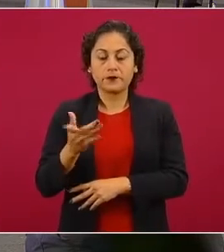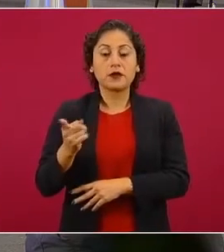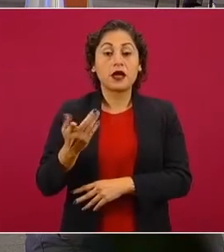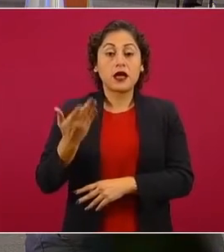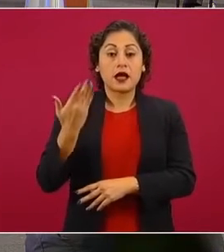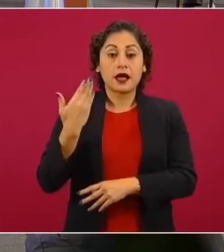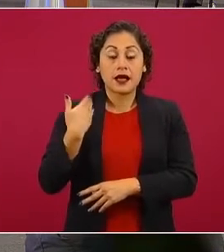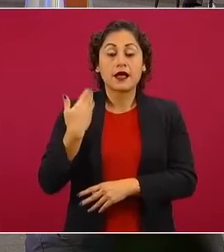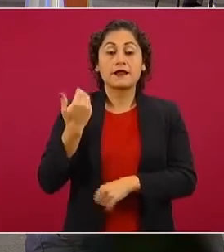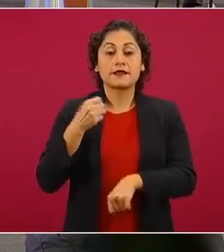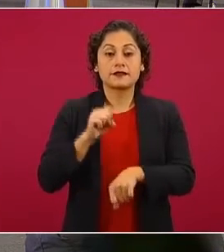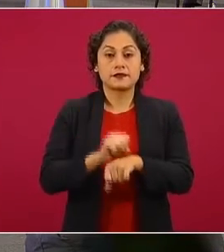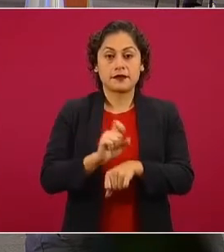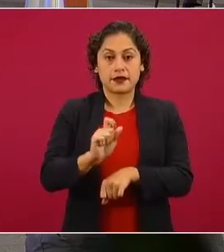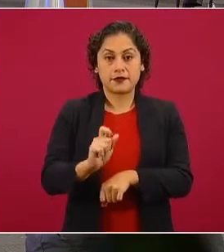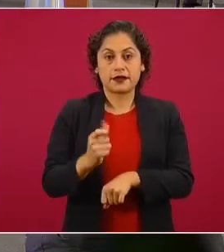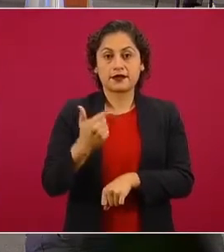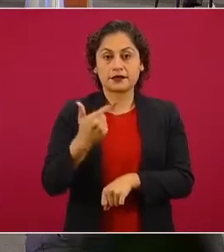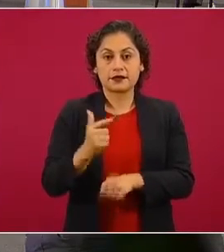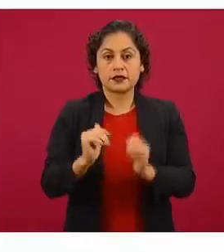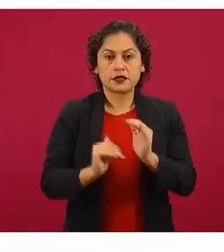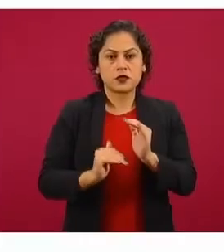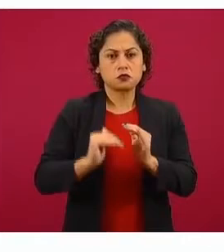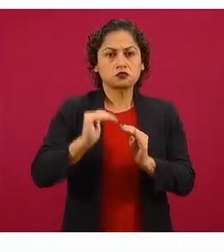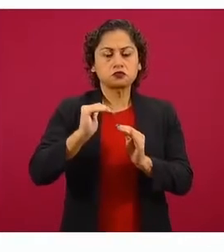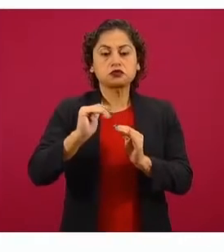a partir de la semana 27, pero